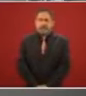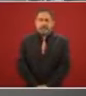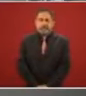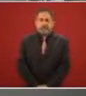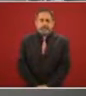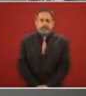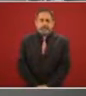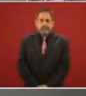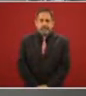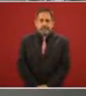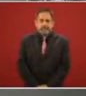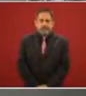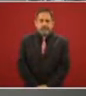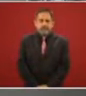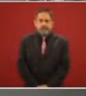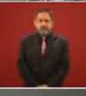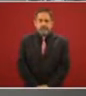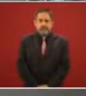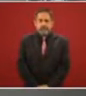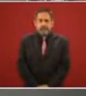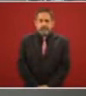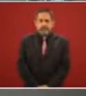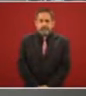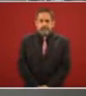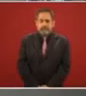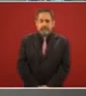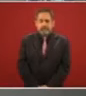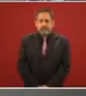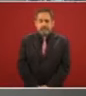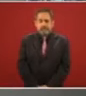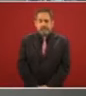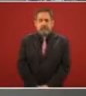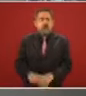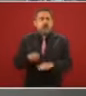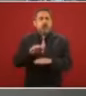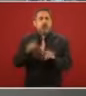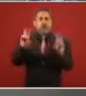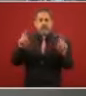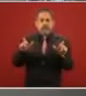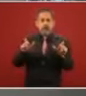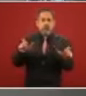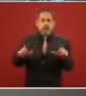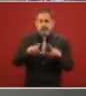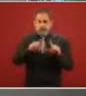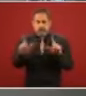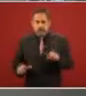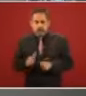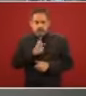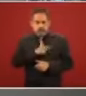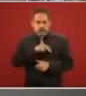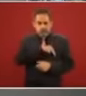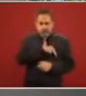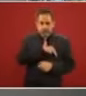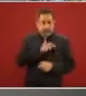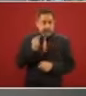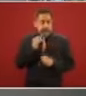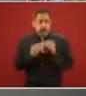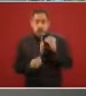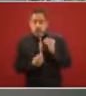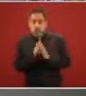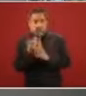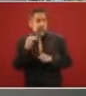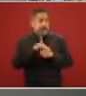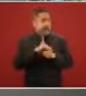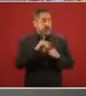Buenos días, presidente. Celsin Juárez, de Cilina MX. En el contexto de la Guardia Nacional y ahora que inauguró nuevas instalaciones,